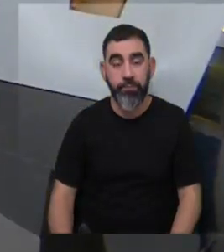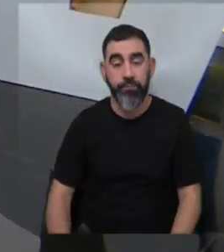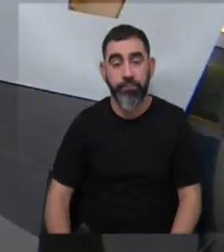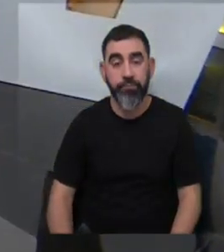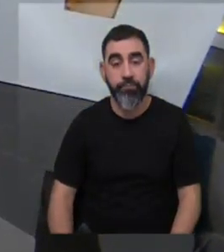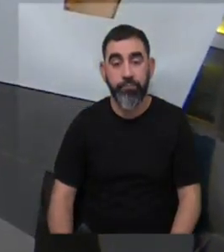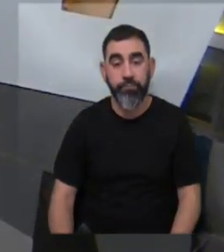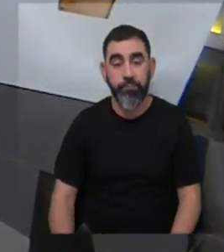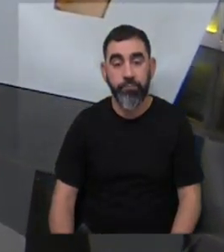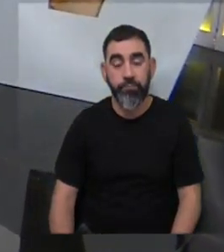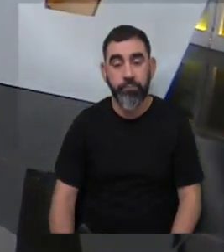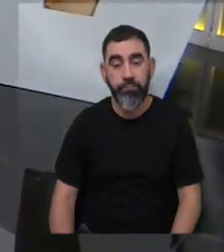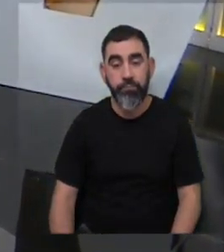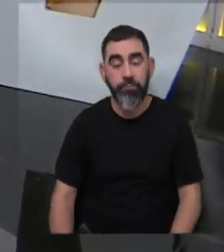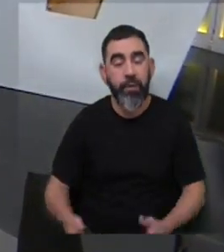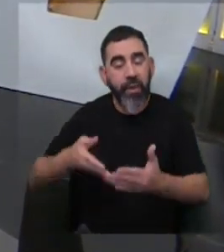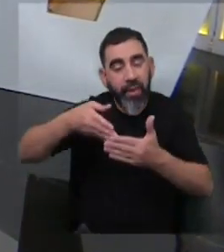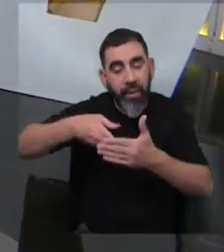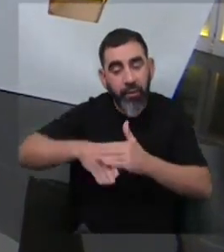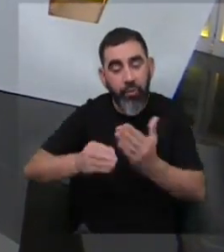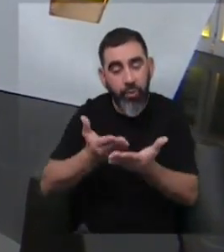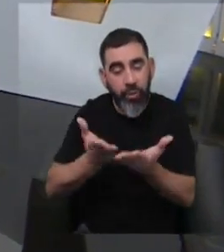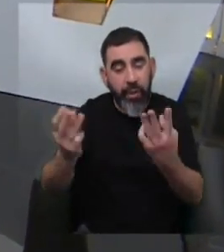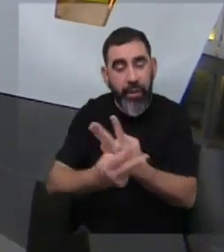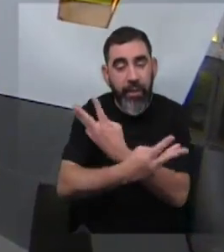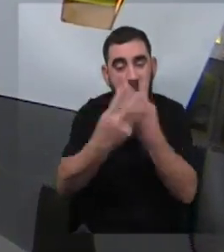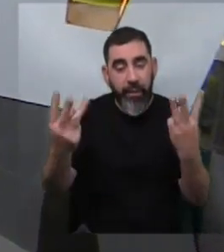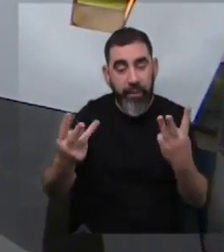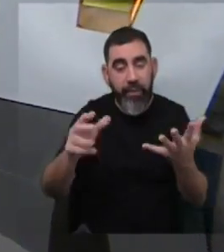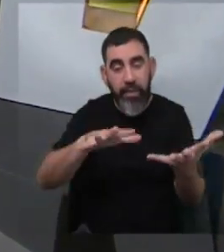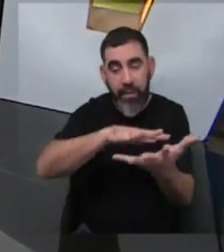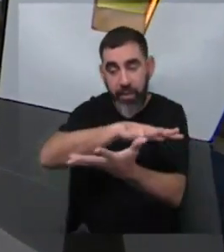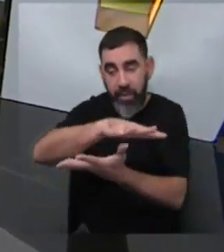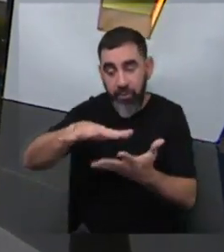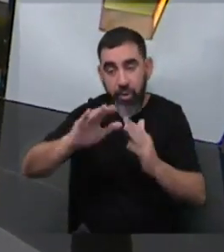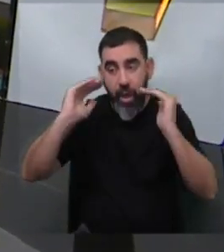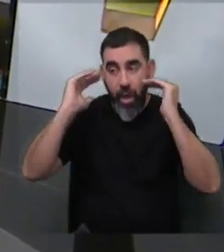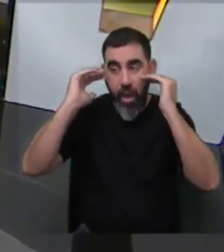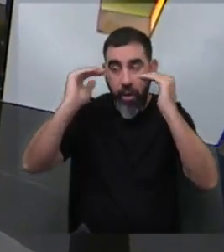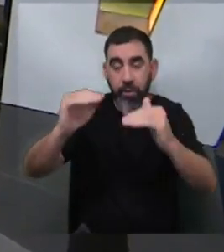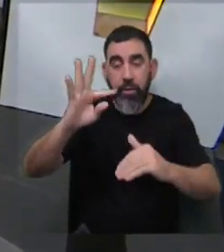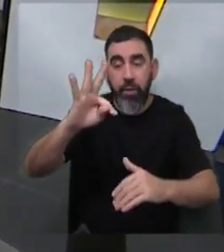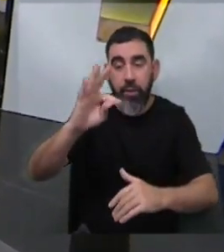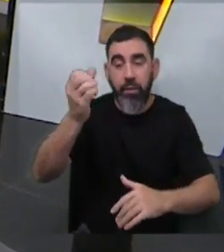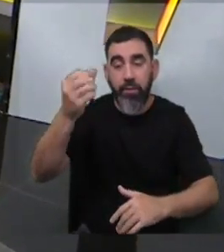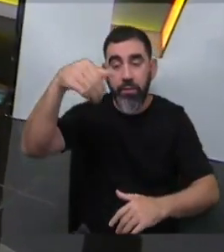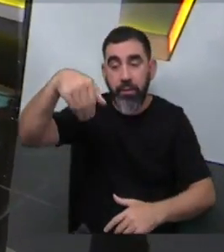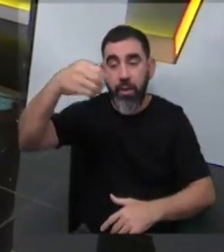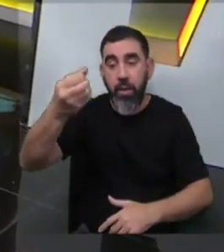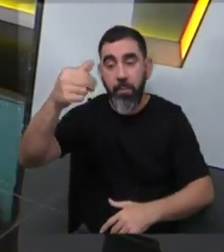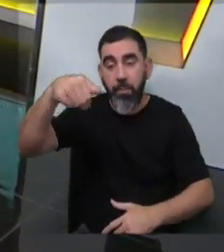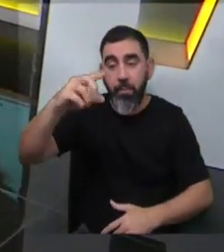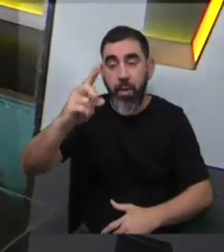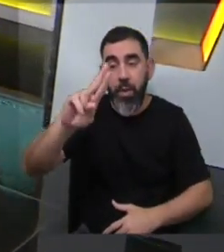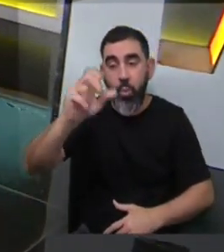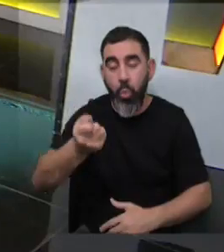Bueno, en esto que vendría a ser una introducción tuvimos un pantallazo, ¿no?, de lo que es la zona, del alero Tamanduá, los poblamientos, los distintos